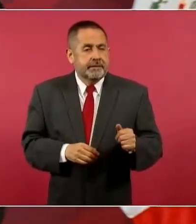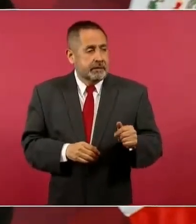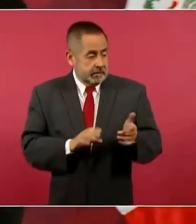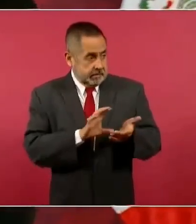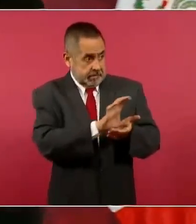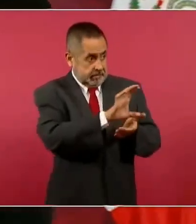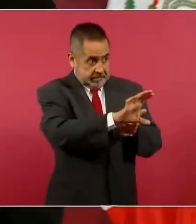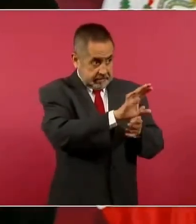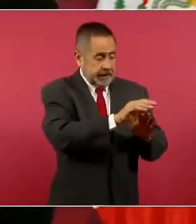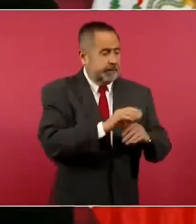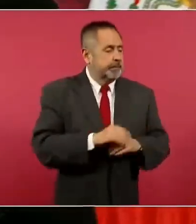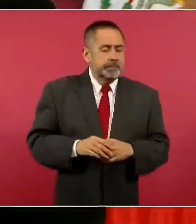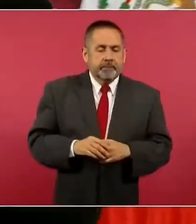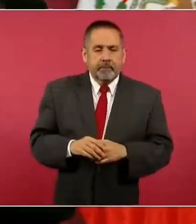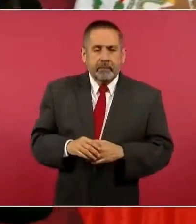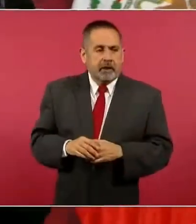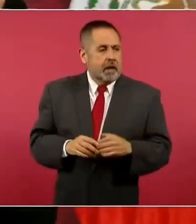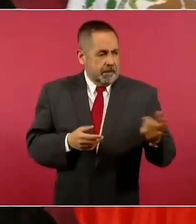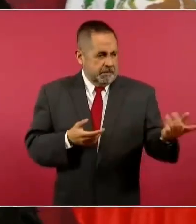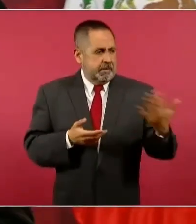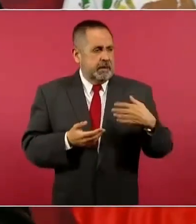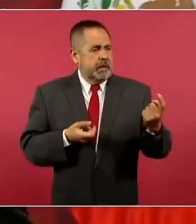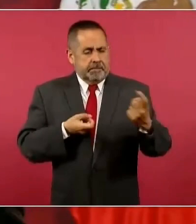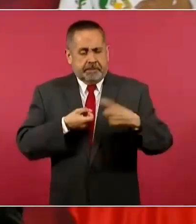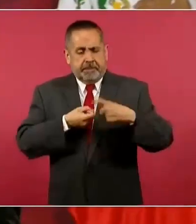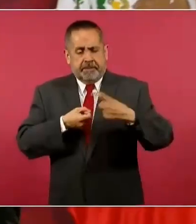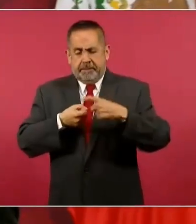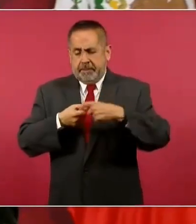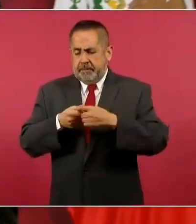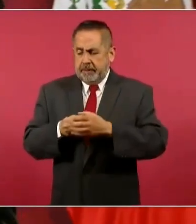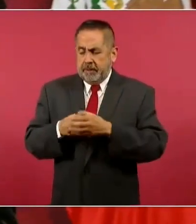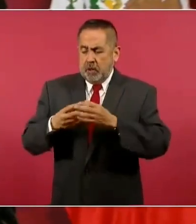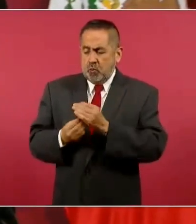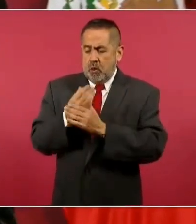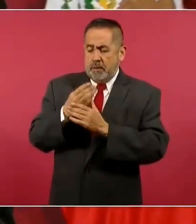integró y se creó Ferrocarriles Nacionales.